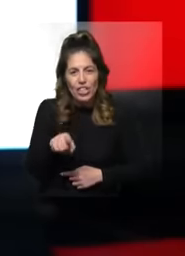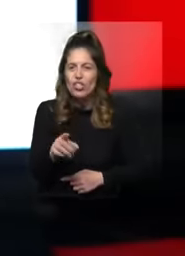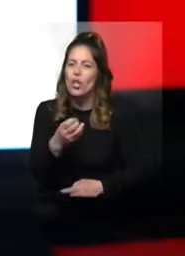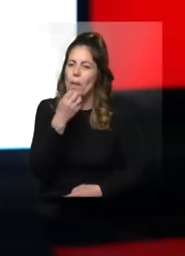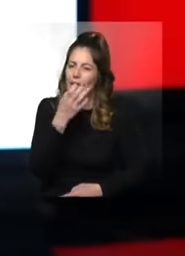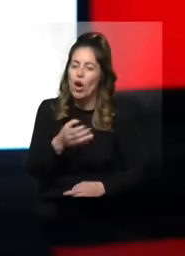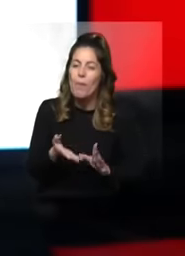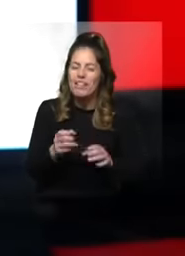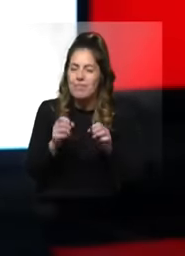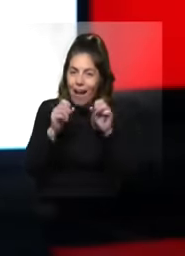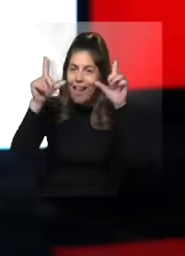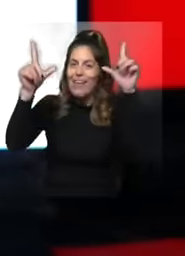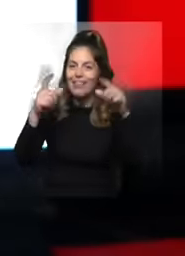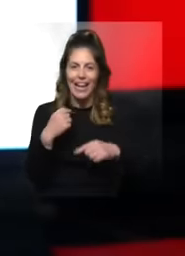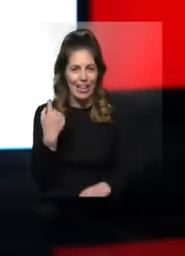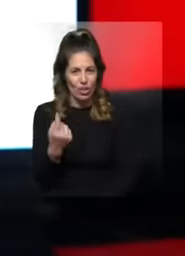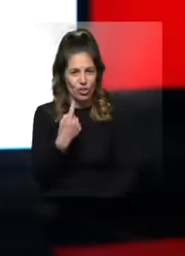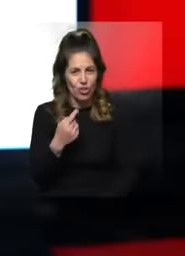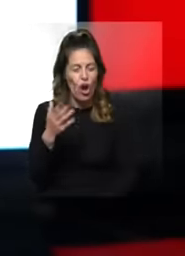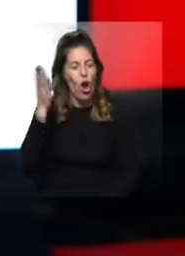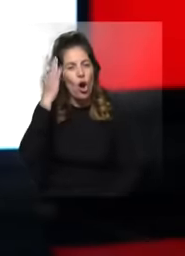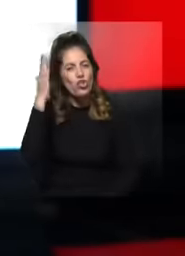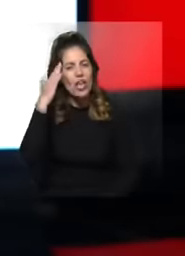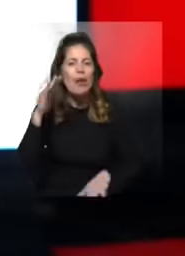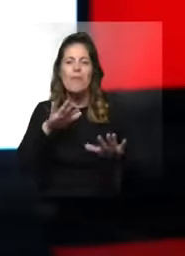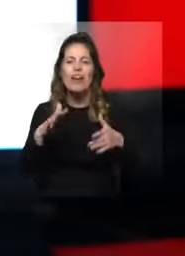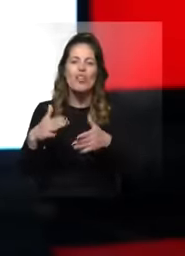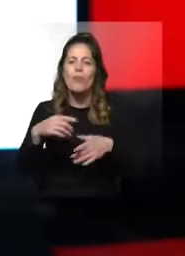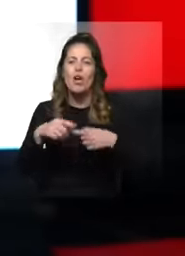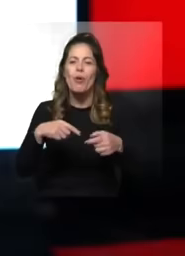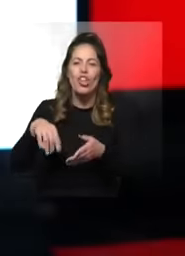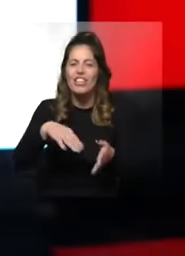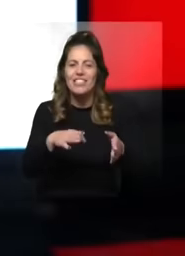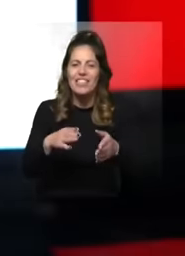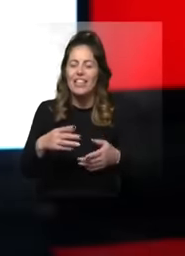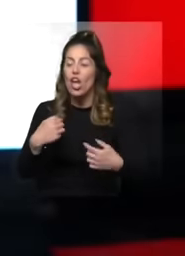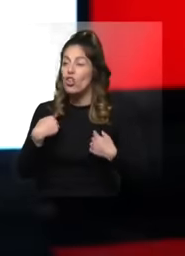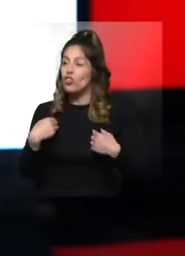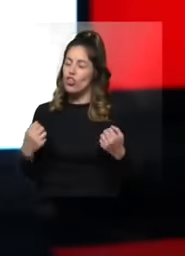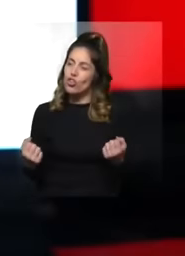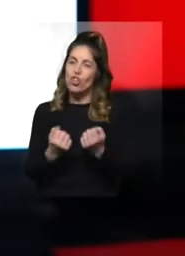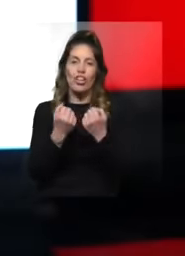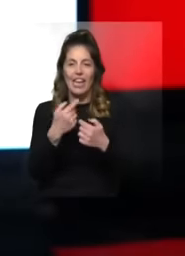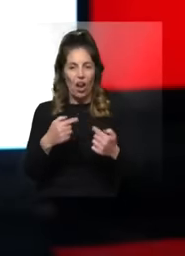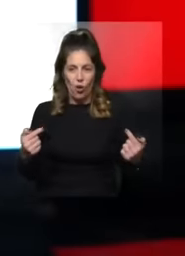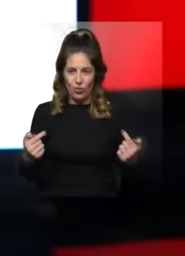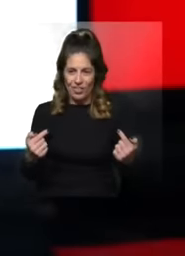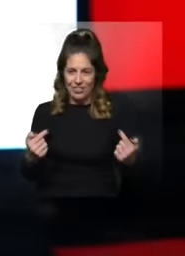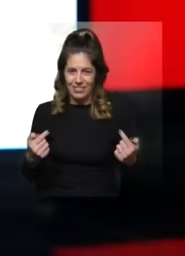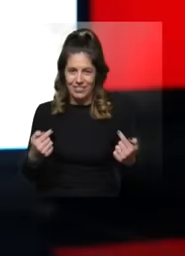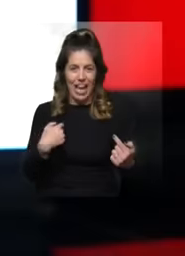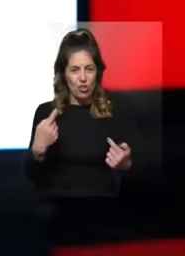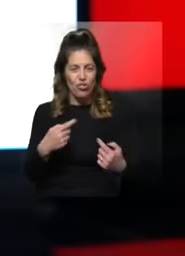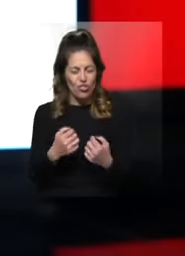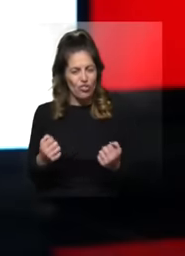más alertas que nosotros, pero, o por lo menos saben más o menos por dónde seguir. Capaz que a nosotros nos choquean más algunas cosas, pero